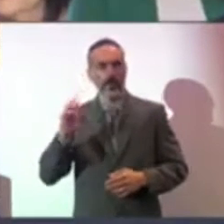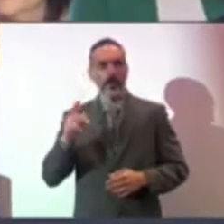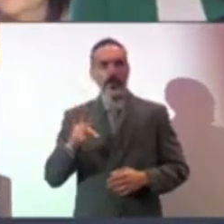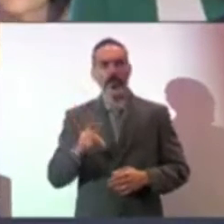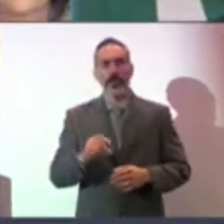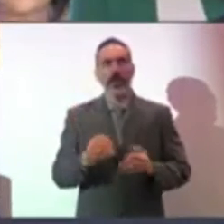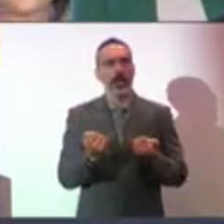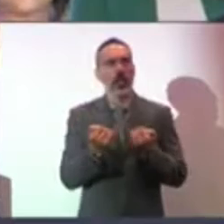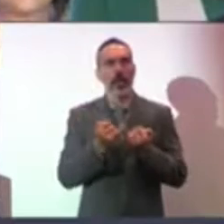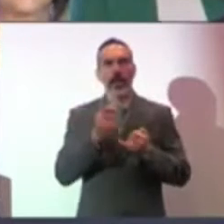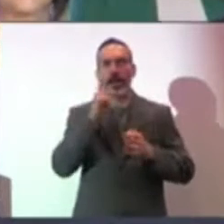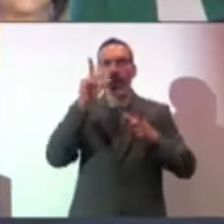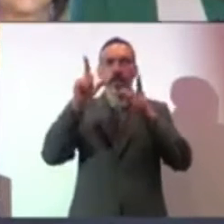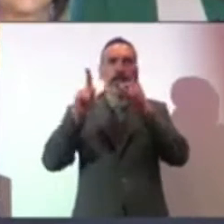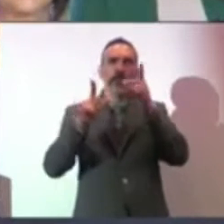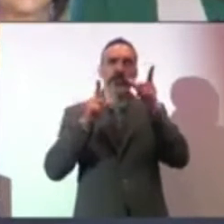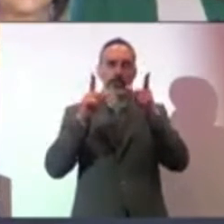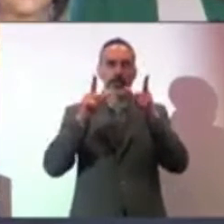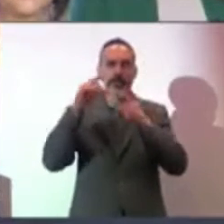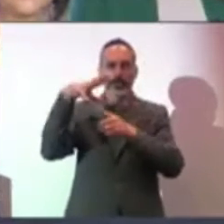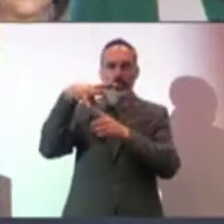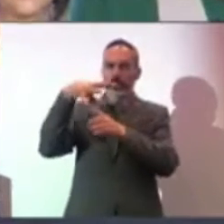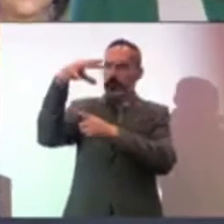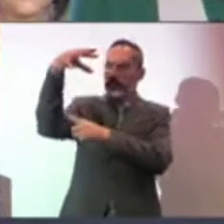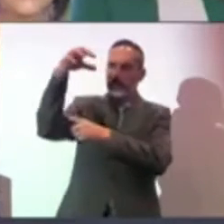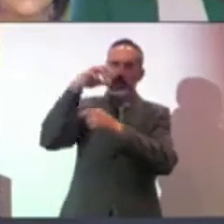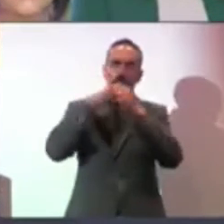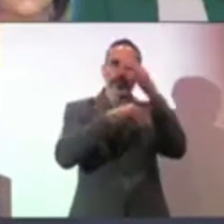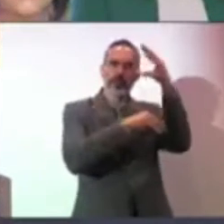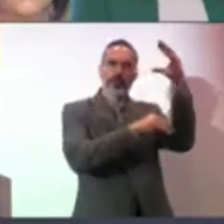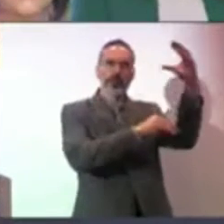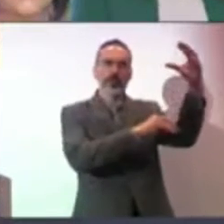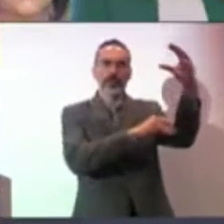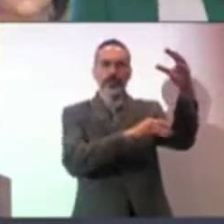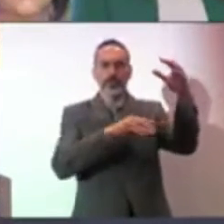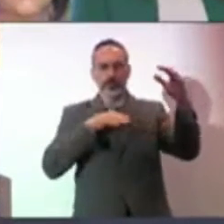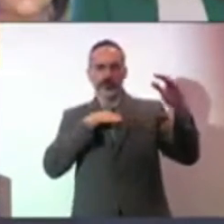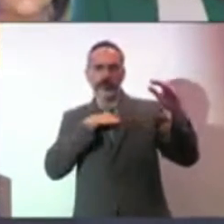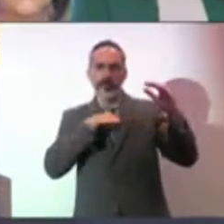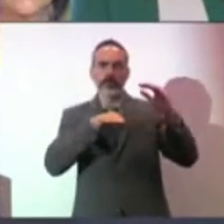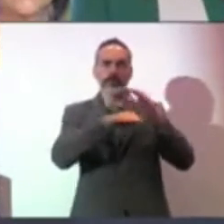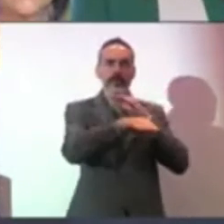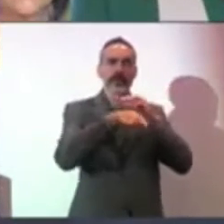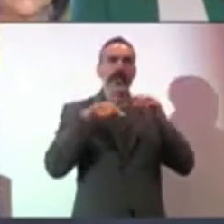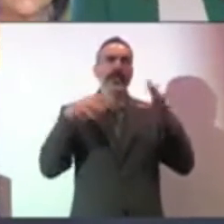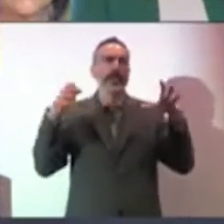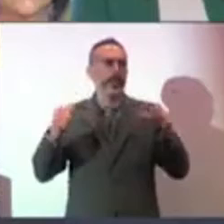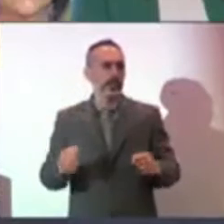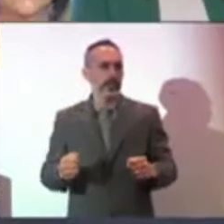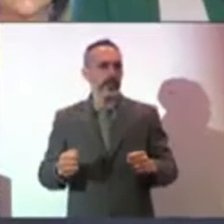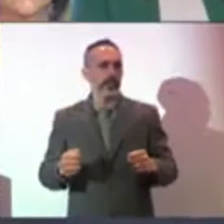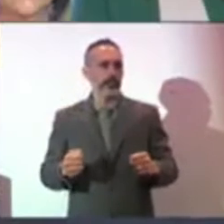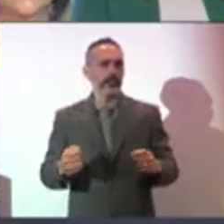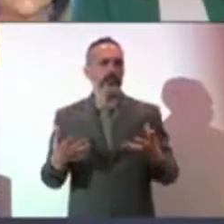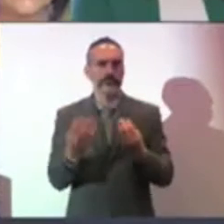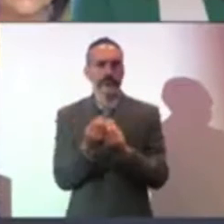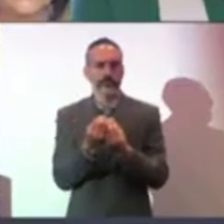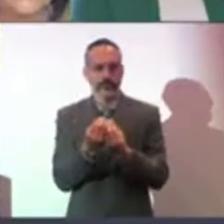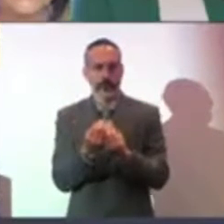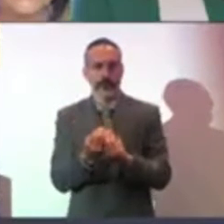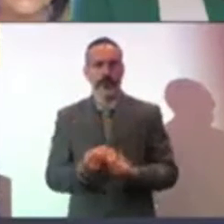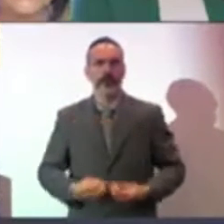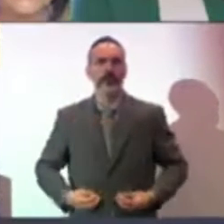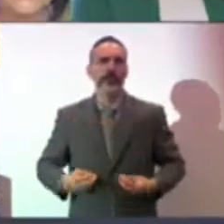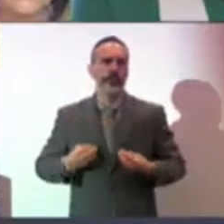alumbrado público para garantizar zonas seguras, transitables y para la convivencia social. Cómo se